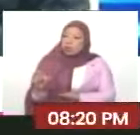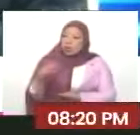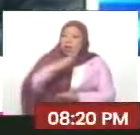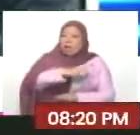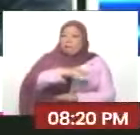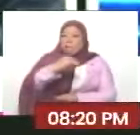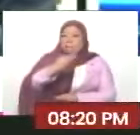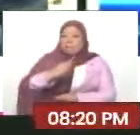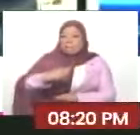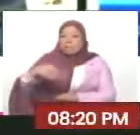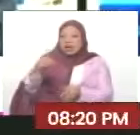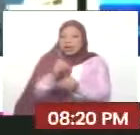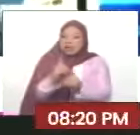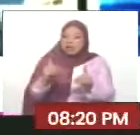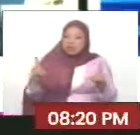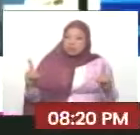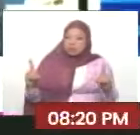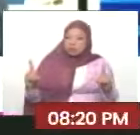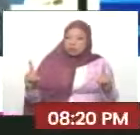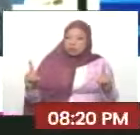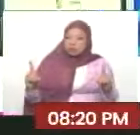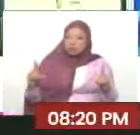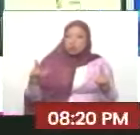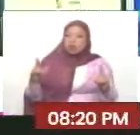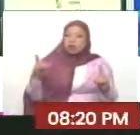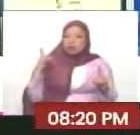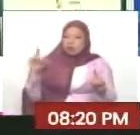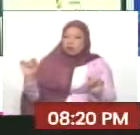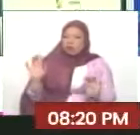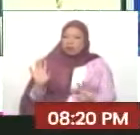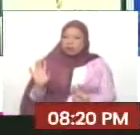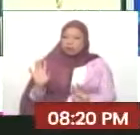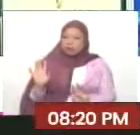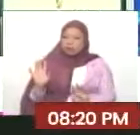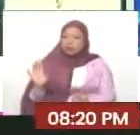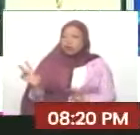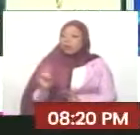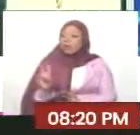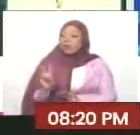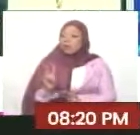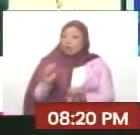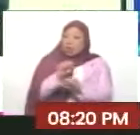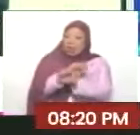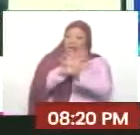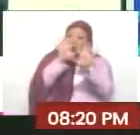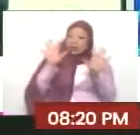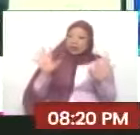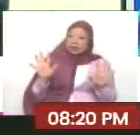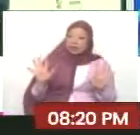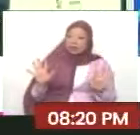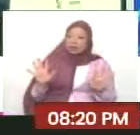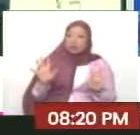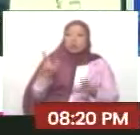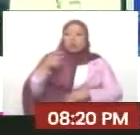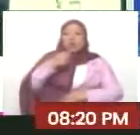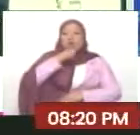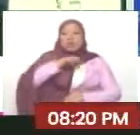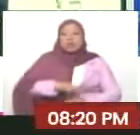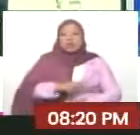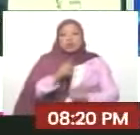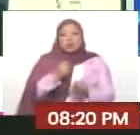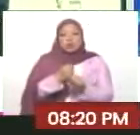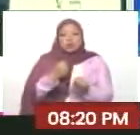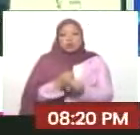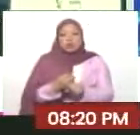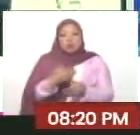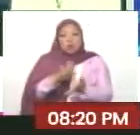y resolver todo. Que ellos vayan para allá. Pero Venezuela está clara, está aquí, tenemos una posición histórica,